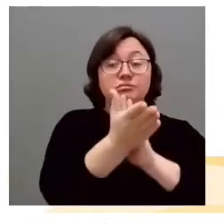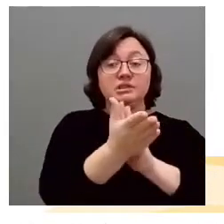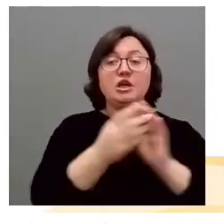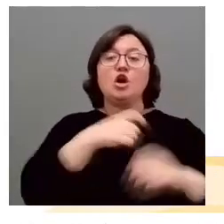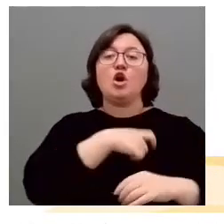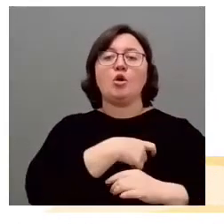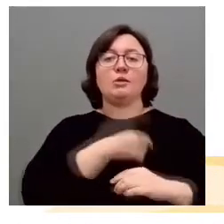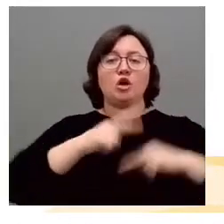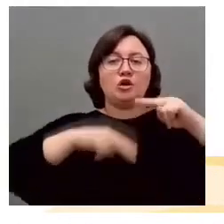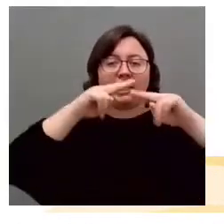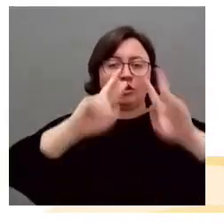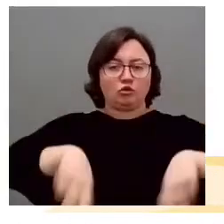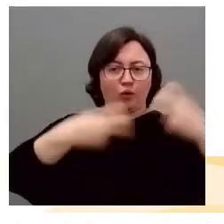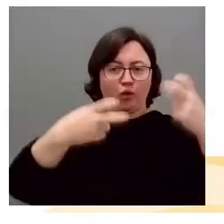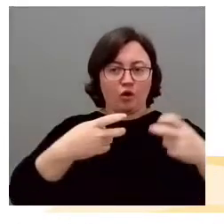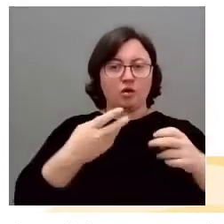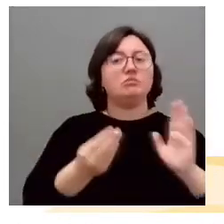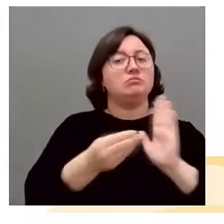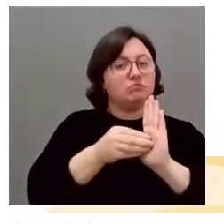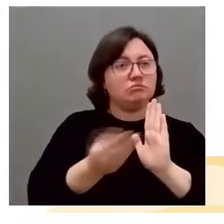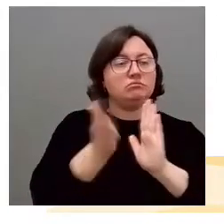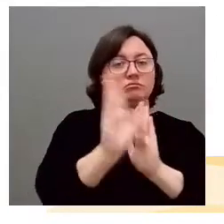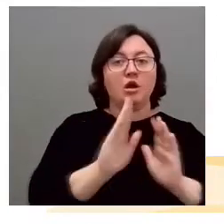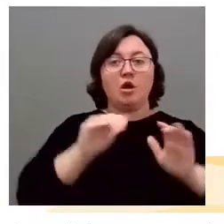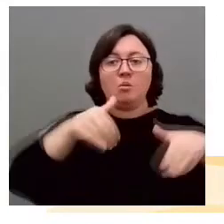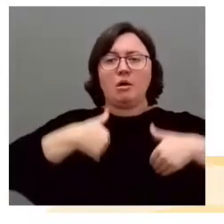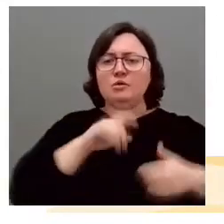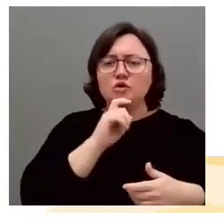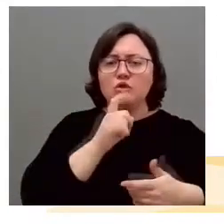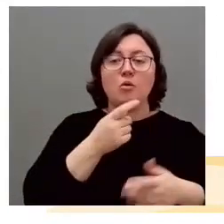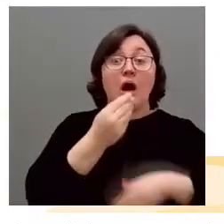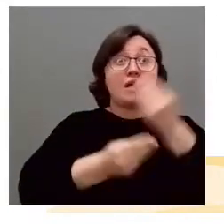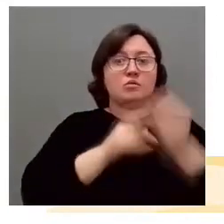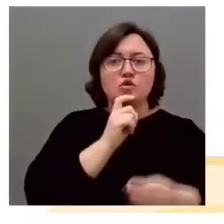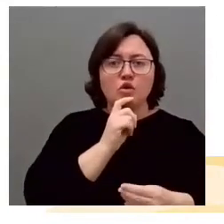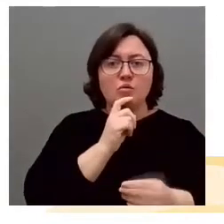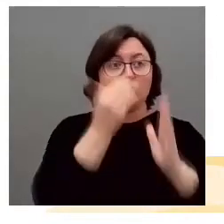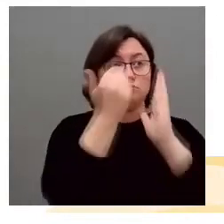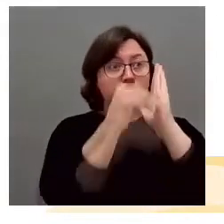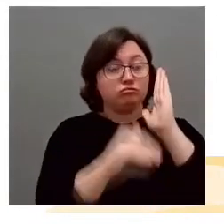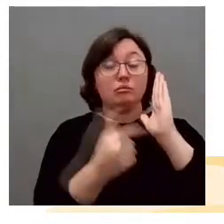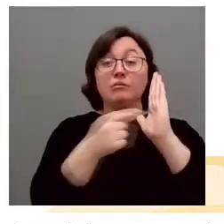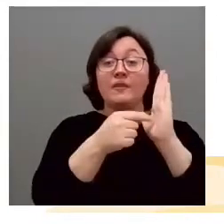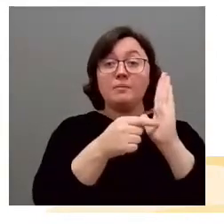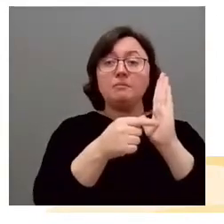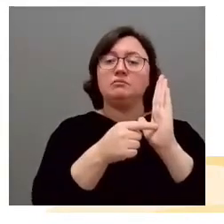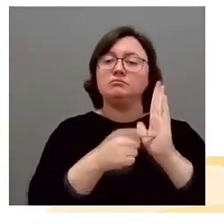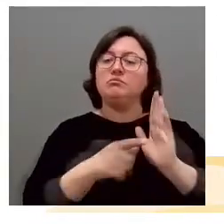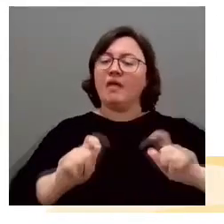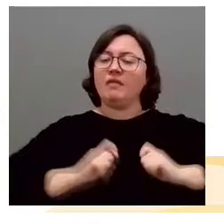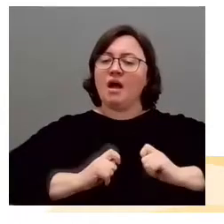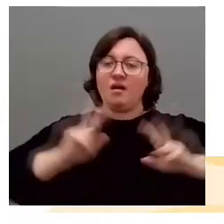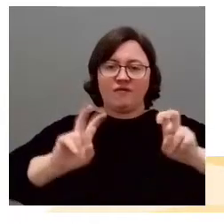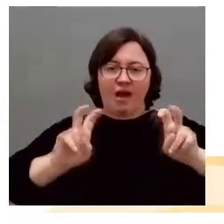de reconstrucción, cómo volvemos, cómo lo hacemos, y nos ha servido de mucho. Pero hay